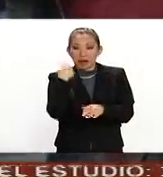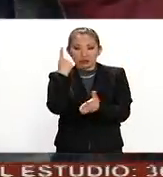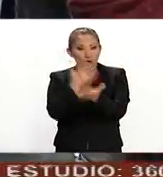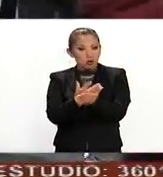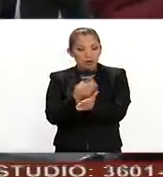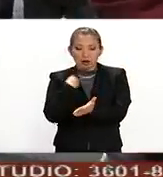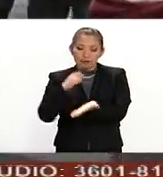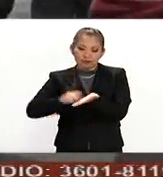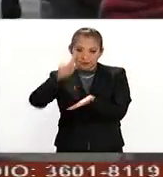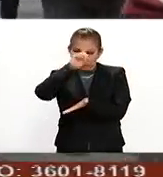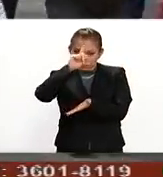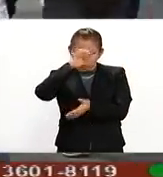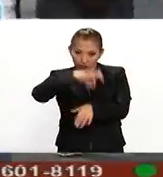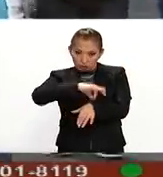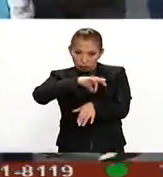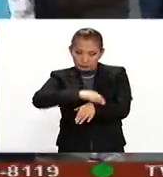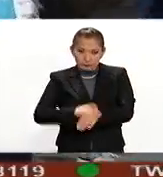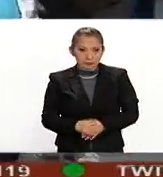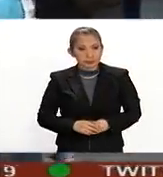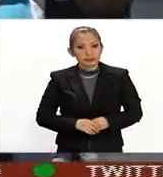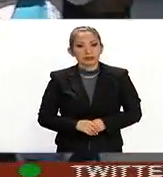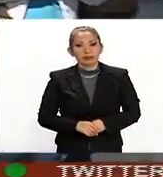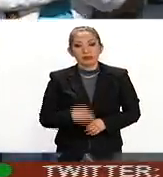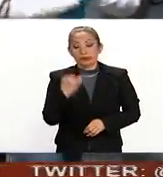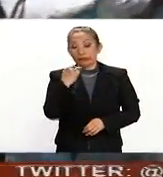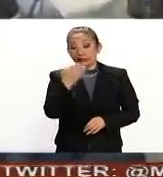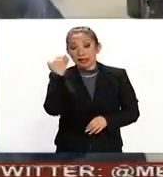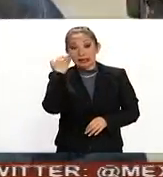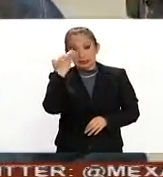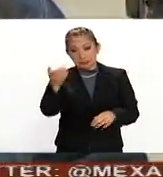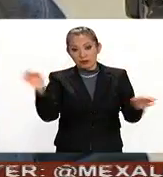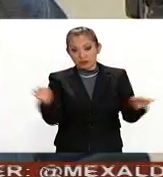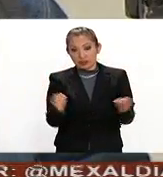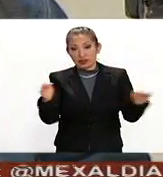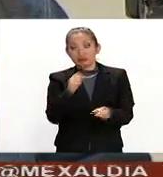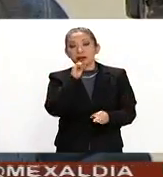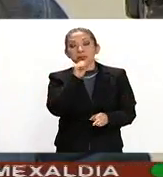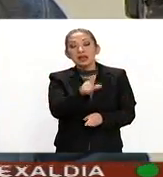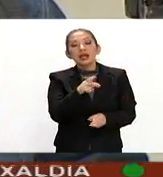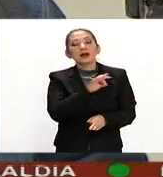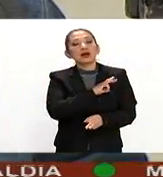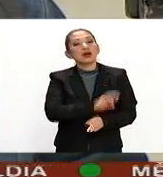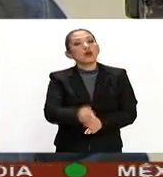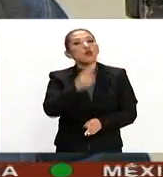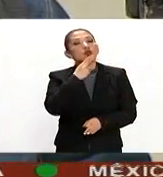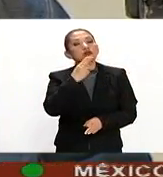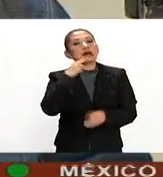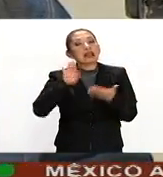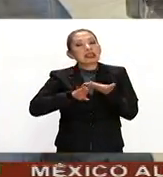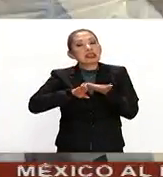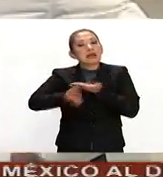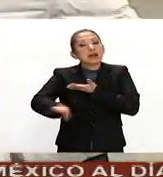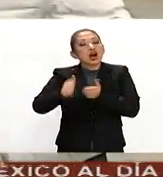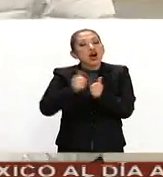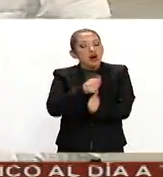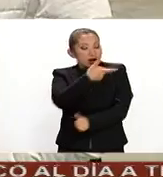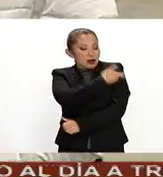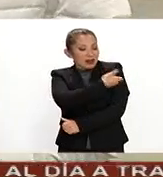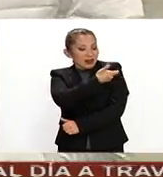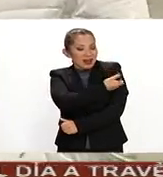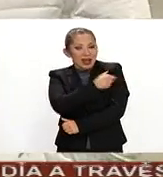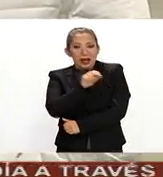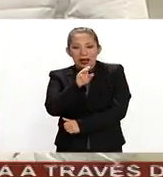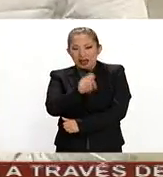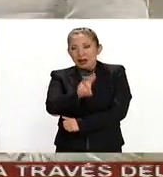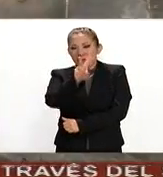el recomendado por sus médicos. En esta época también podemos utilizar prevención por medio de vacunas, como la